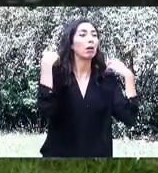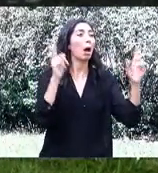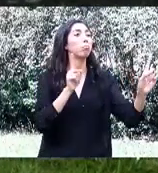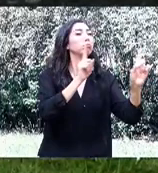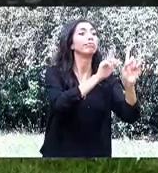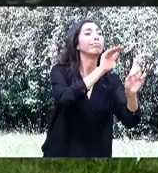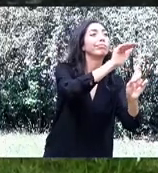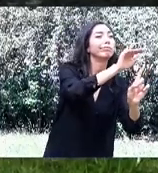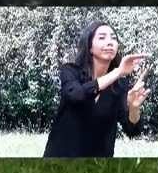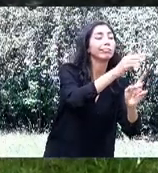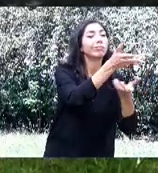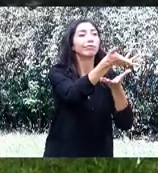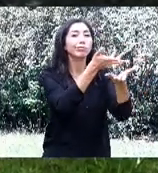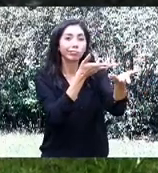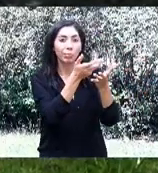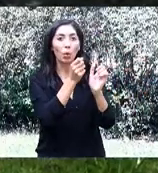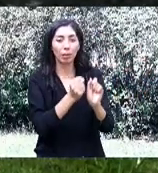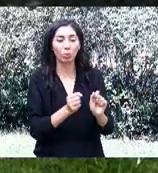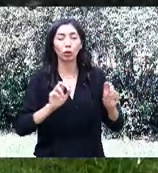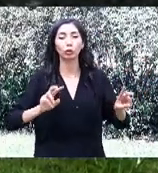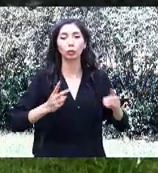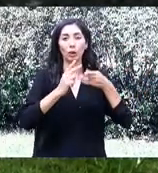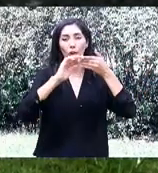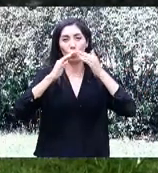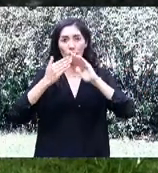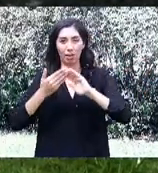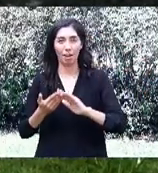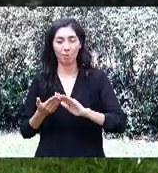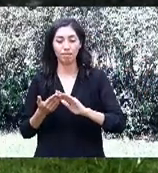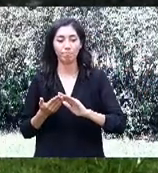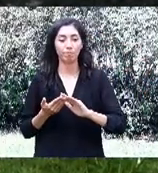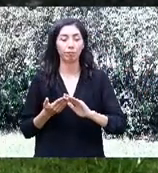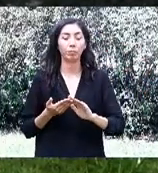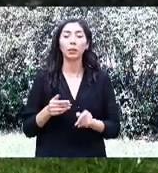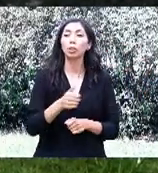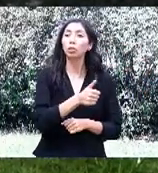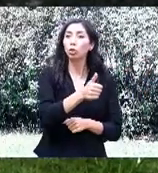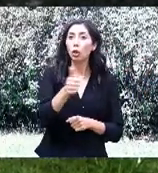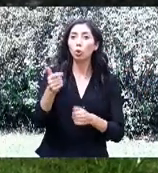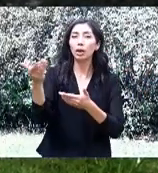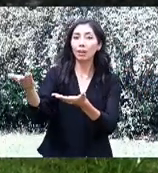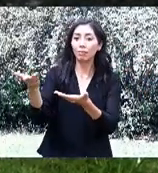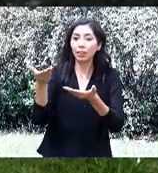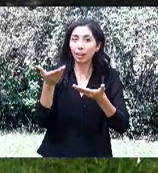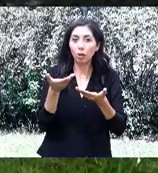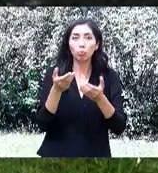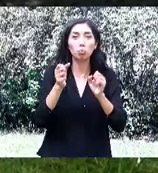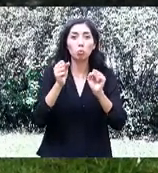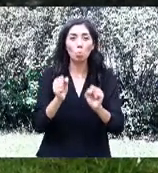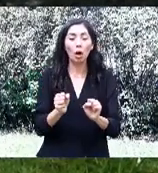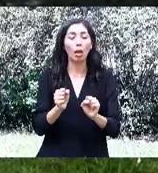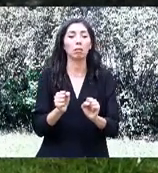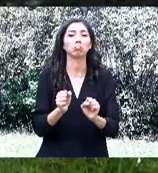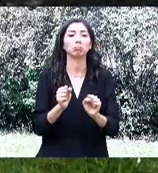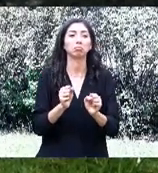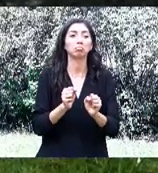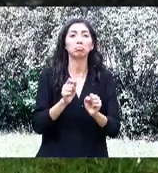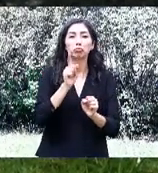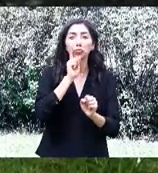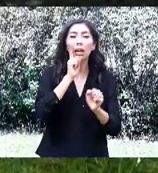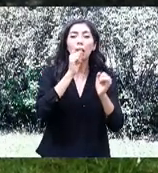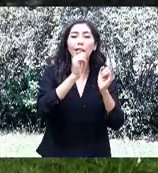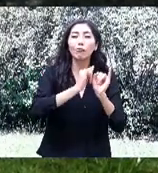dialogar y así construir comunidad les dejamos invitadas e invitados a mantenerse al tanto de todas las